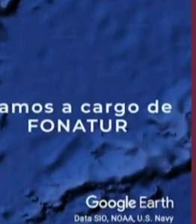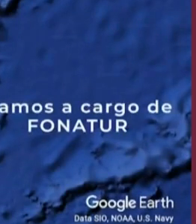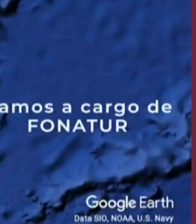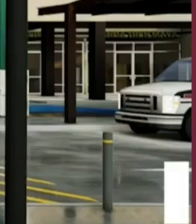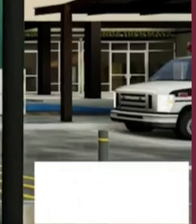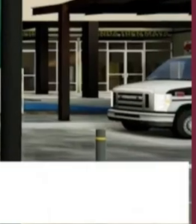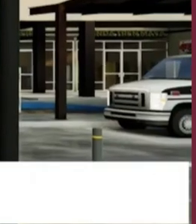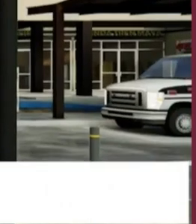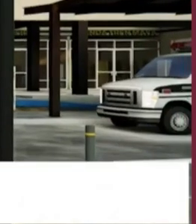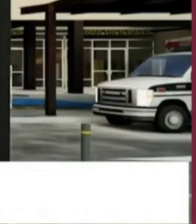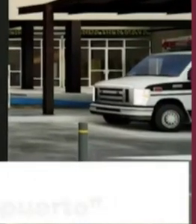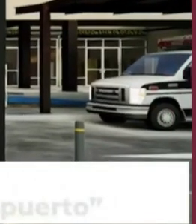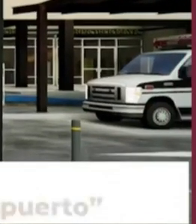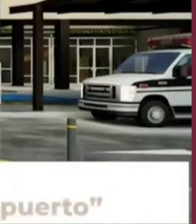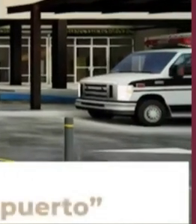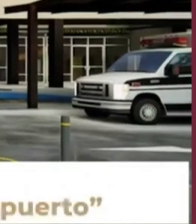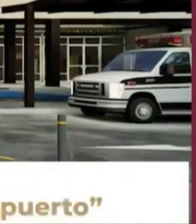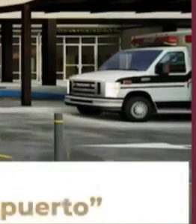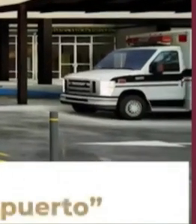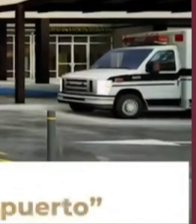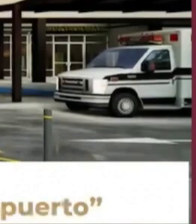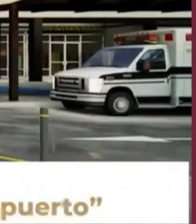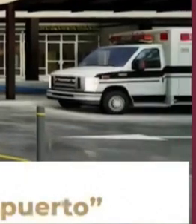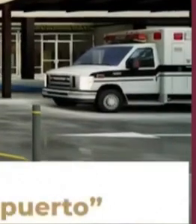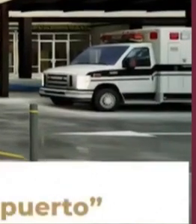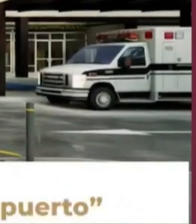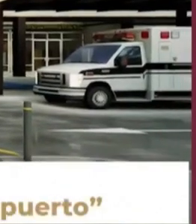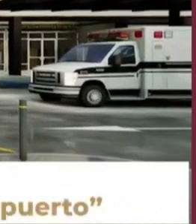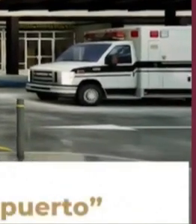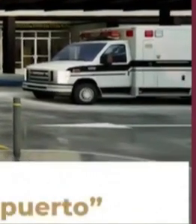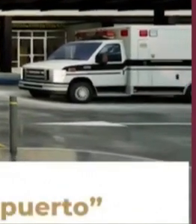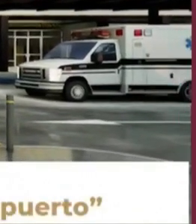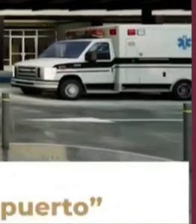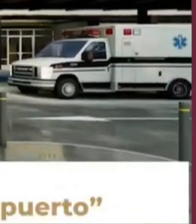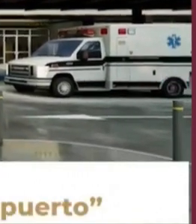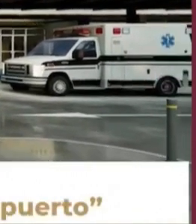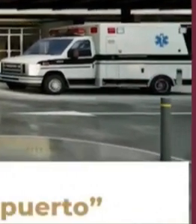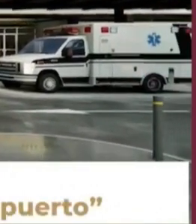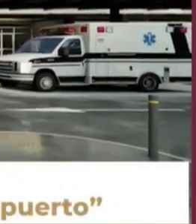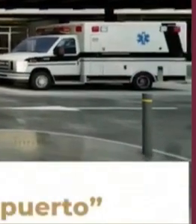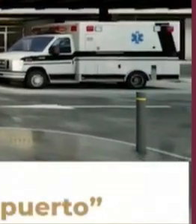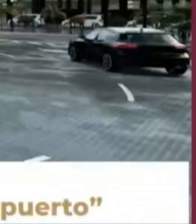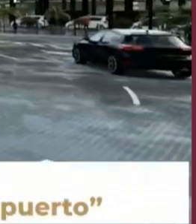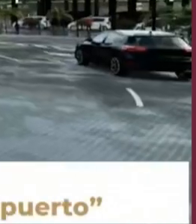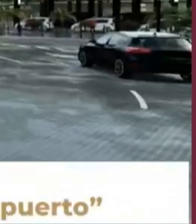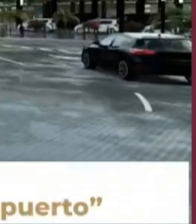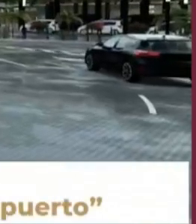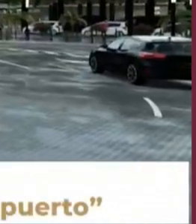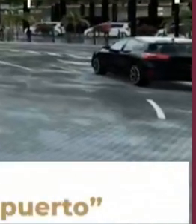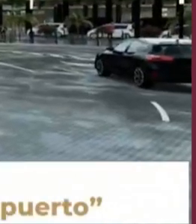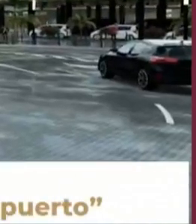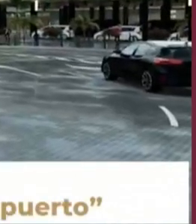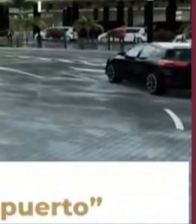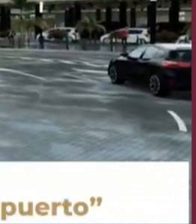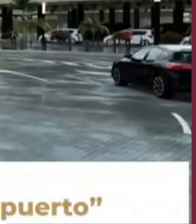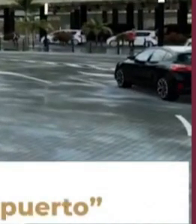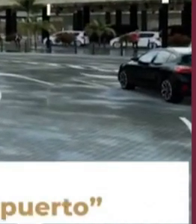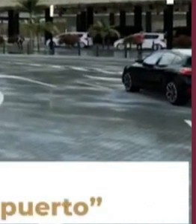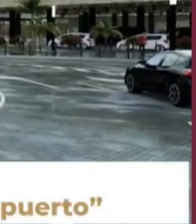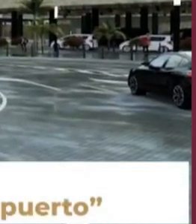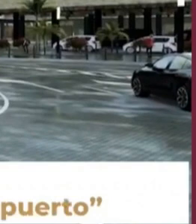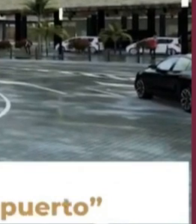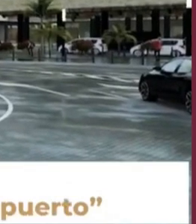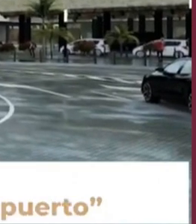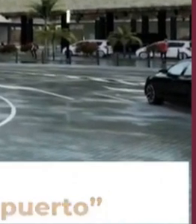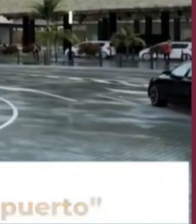recursos de otra cartera de inversión la vía férrea del Tren Maya y una estación de pasajeros, que estará conectada con el edificio terminal